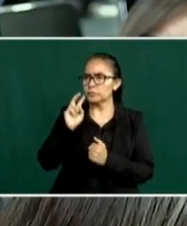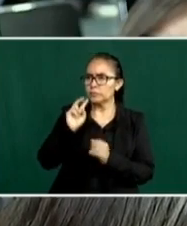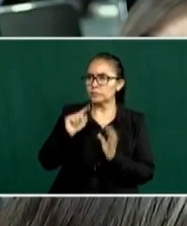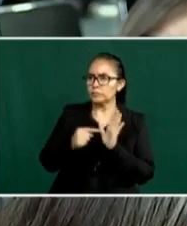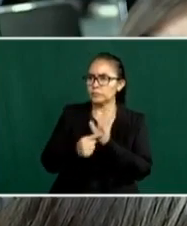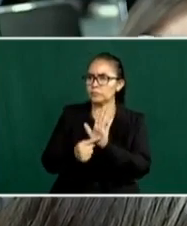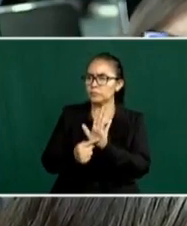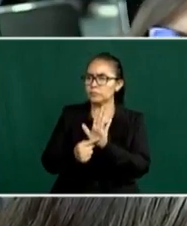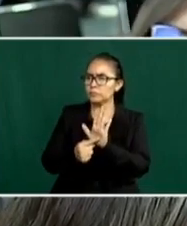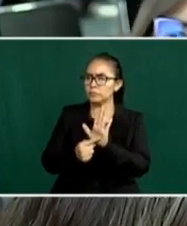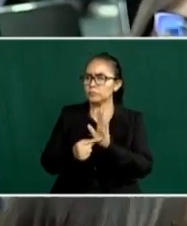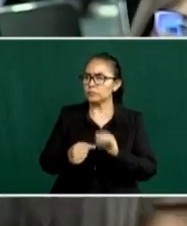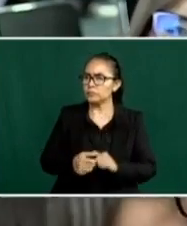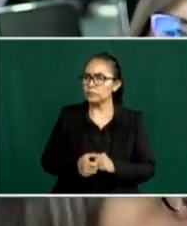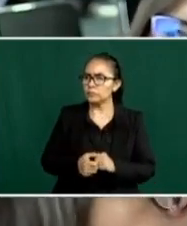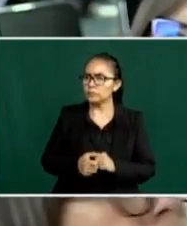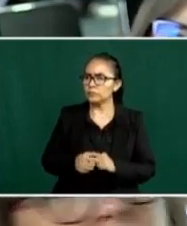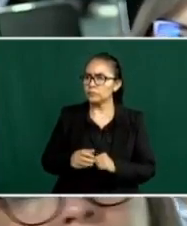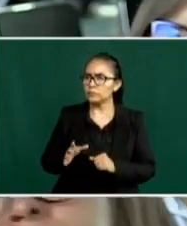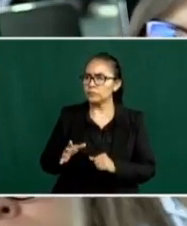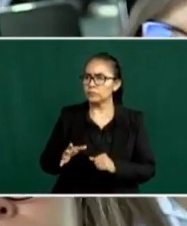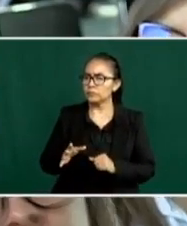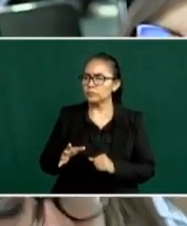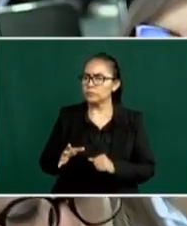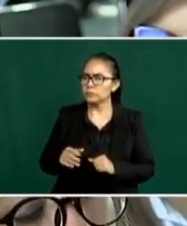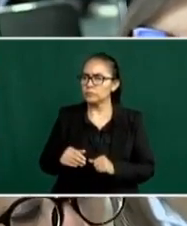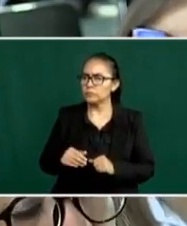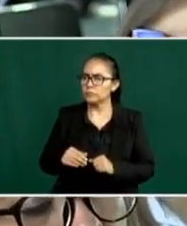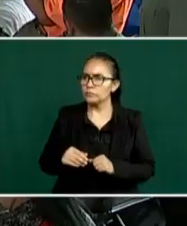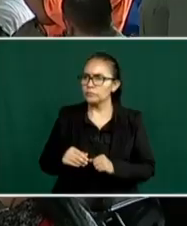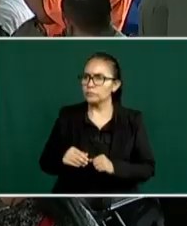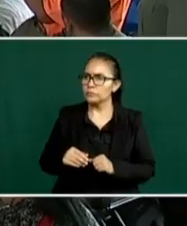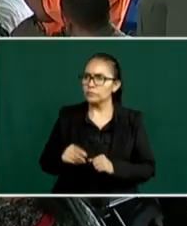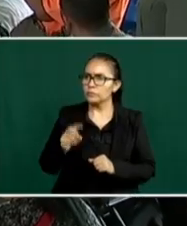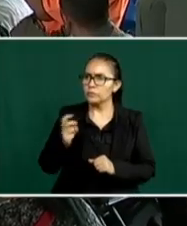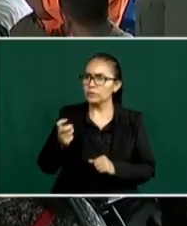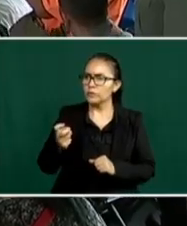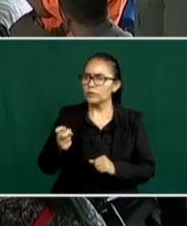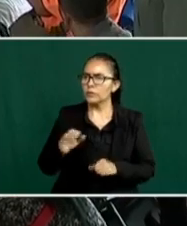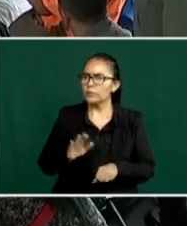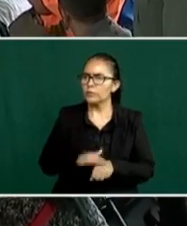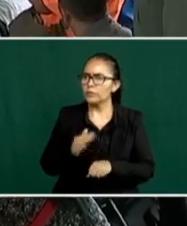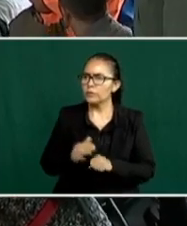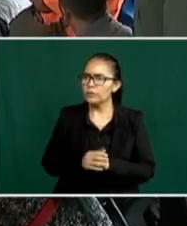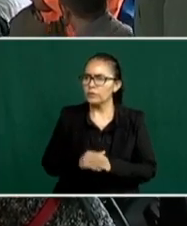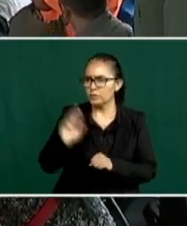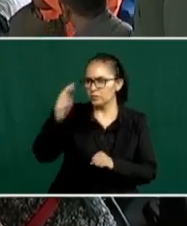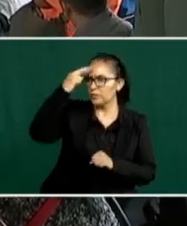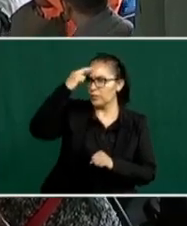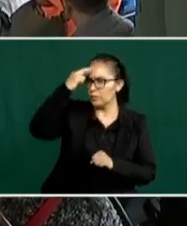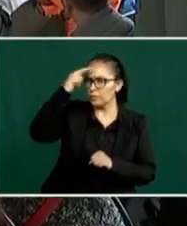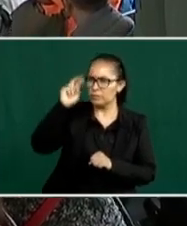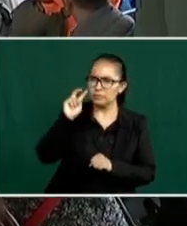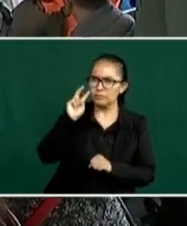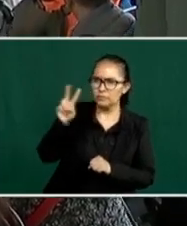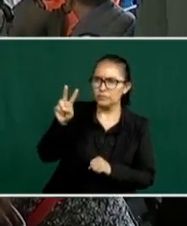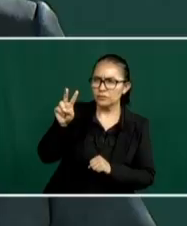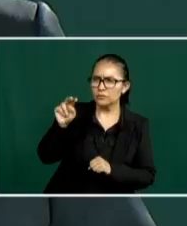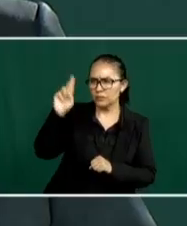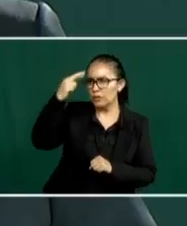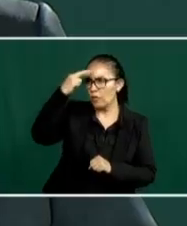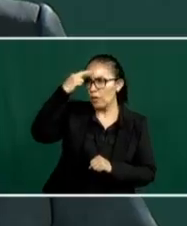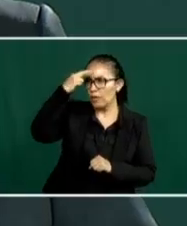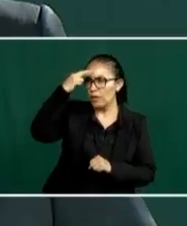desesperadamente le dijo a usted que estaba amenazado de muerte. Quizá lo recuerde. Sí lo recuerda, porque usted recuerda